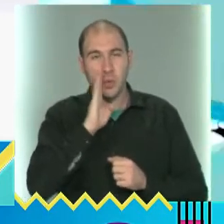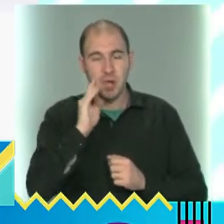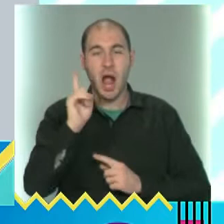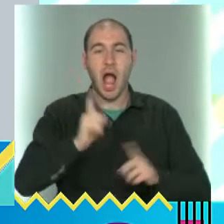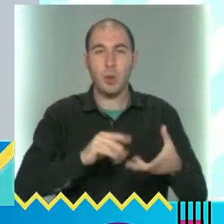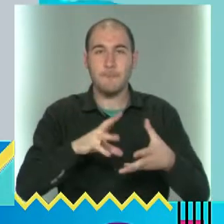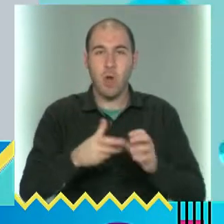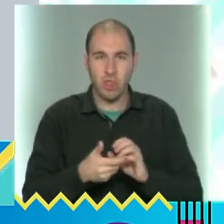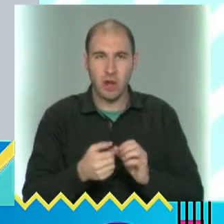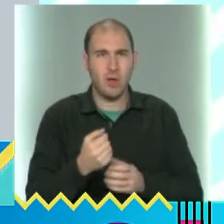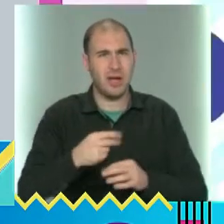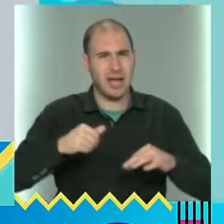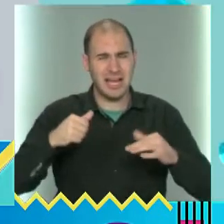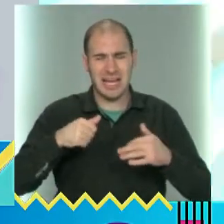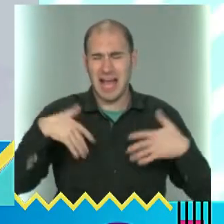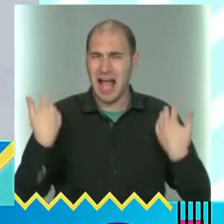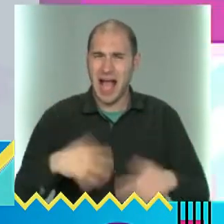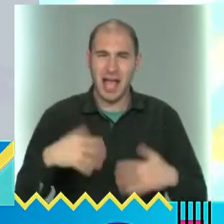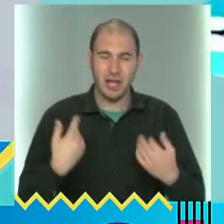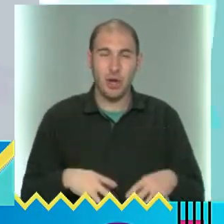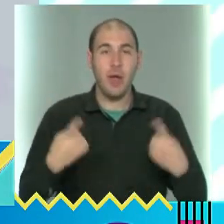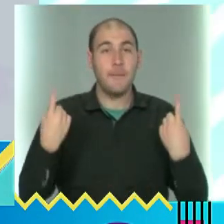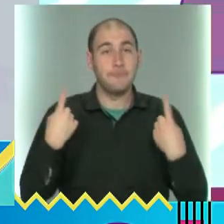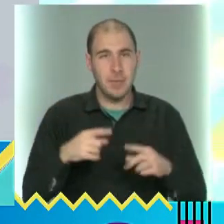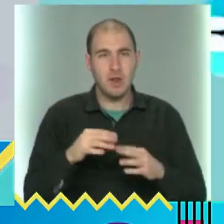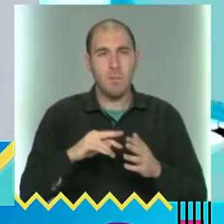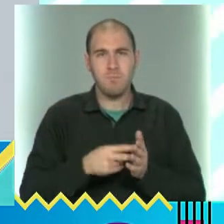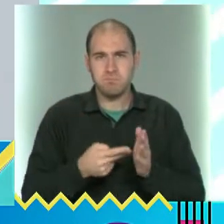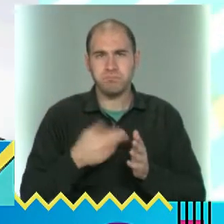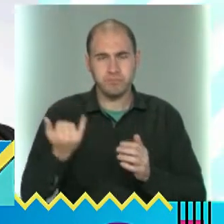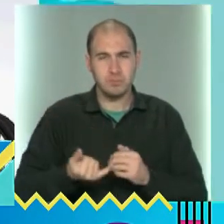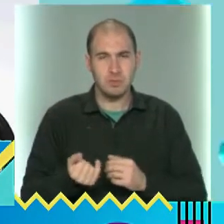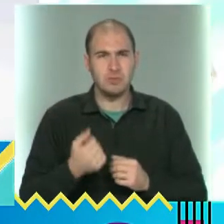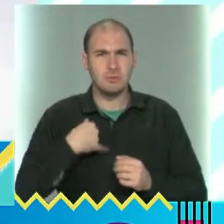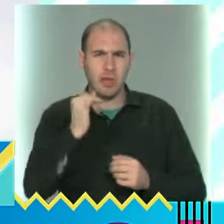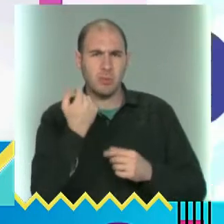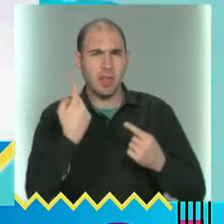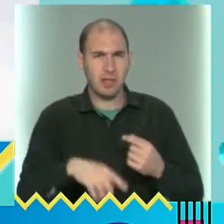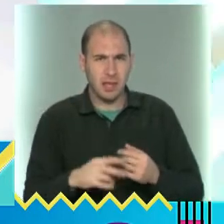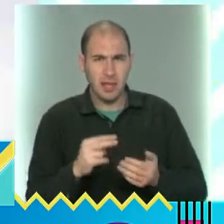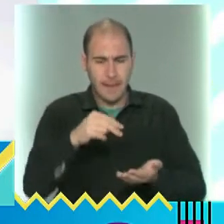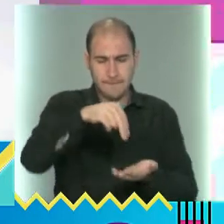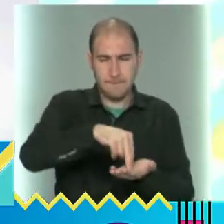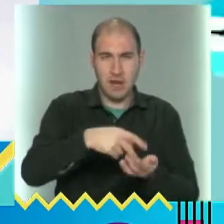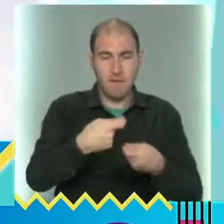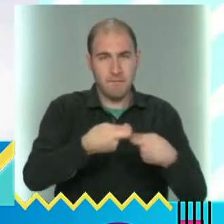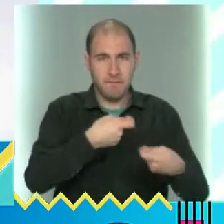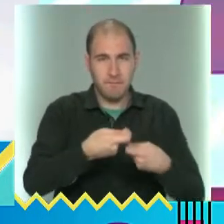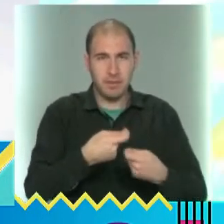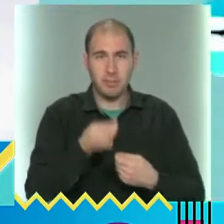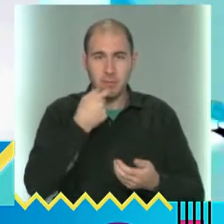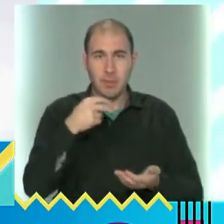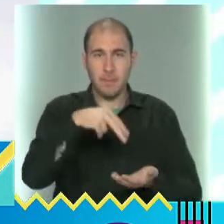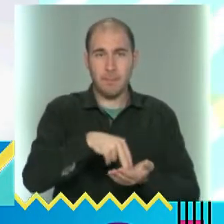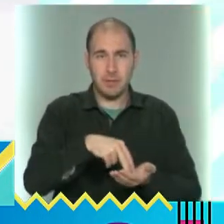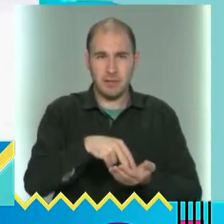algunos modelos muy costosos, por cierto, pero que tienen sus dificultades. ¿Qué fue lo que observamos? Que un bipedestador comercial, cuando se pone de pie, se